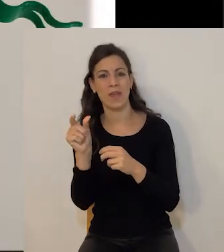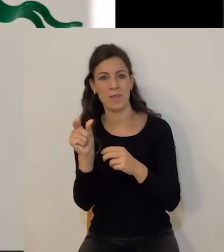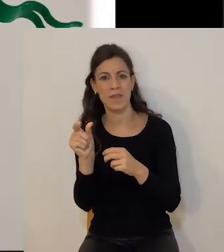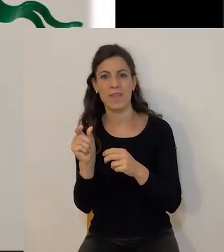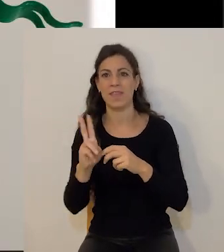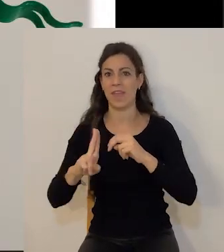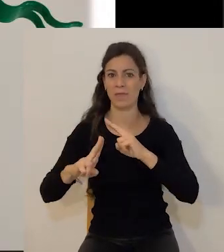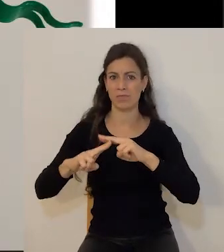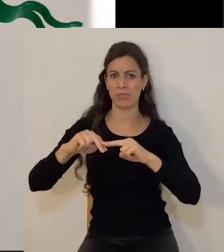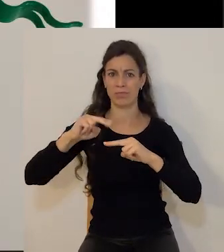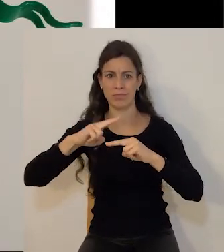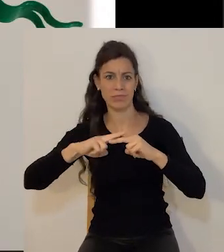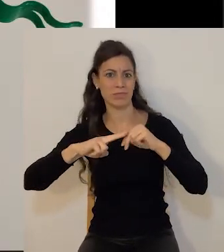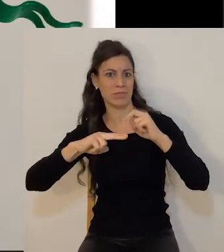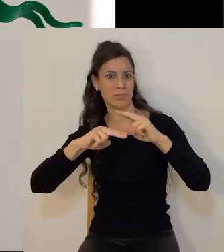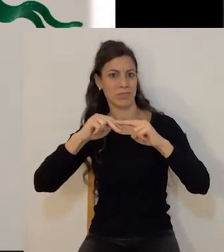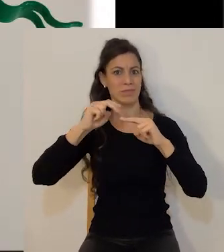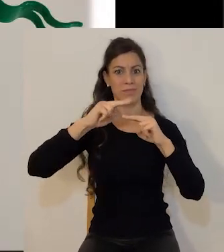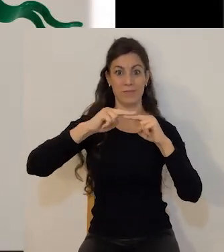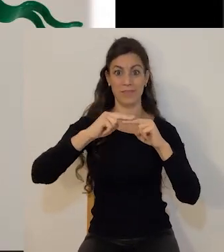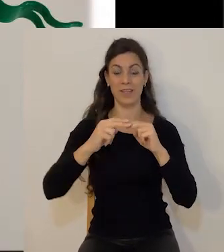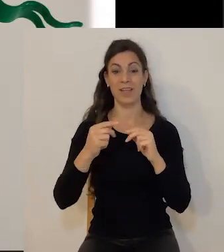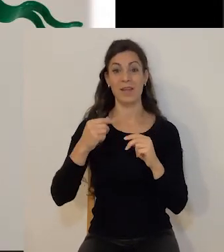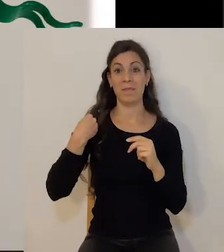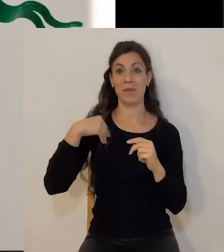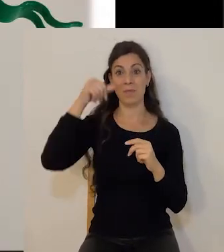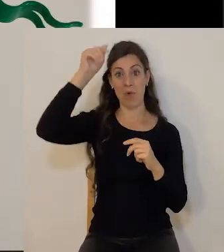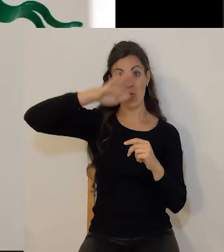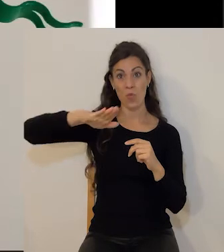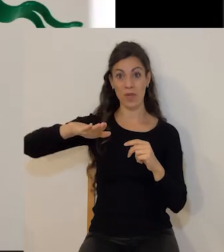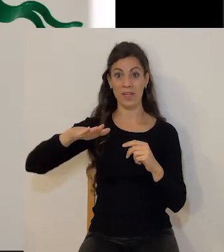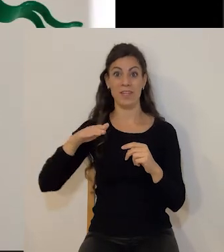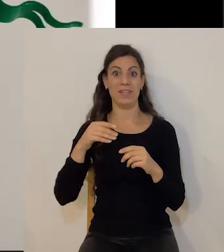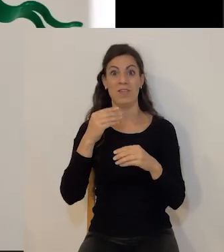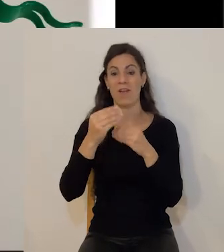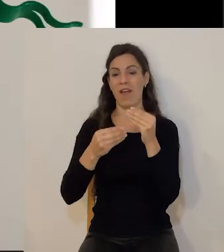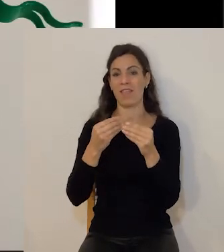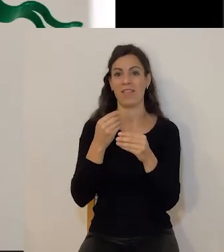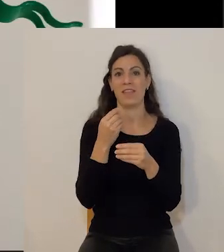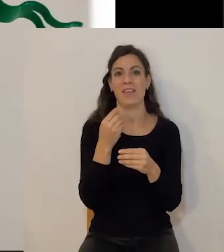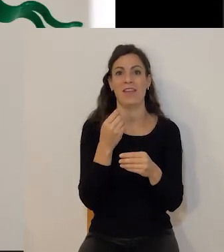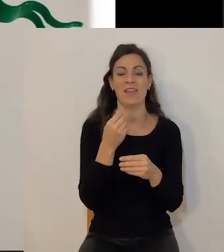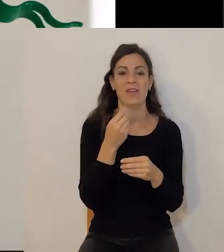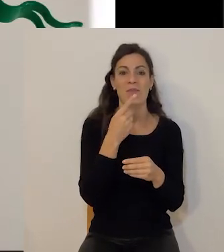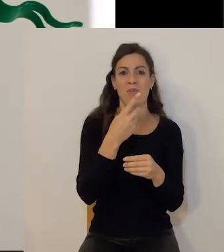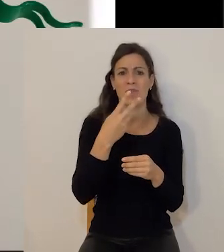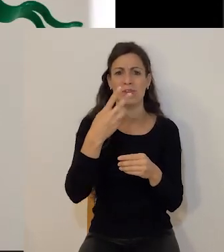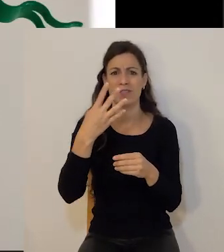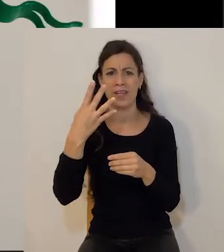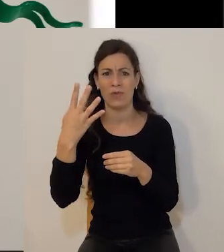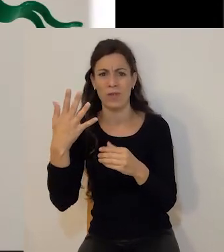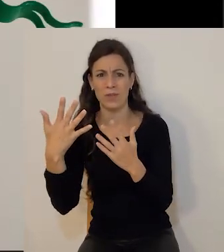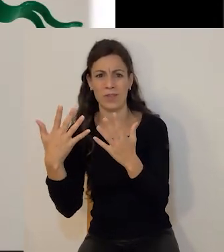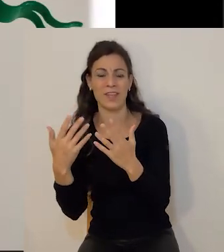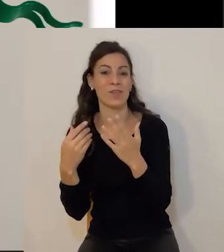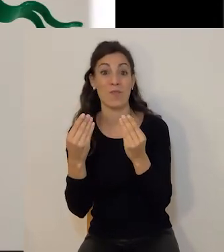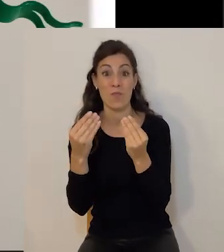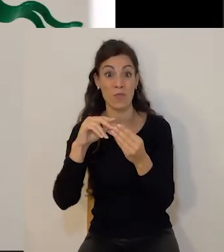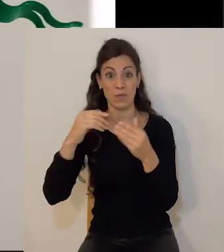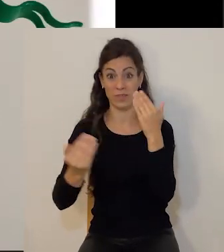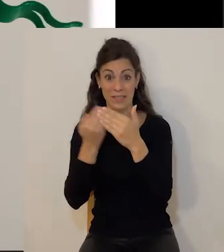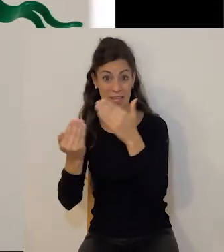construyendo. Esta es la construcción que hace un niño después de haber hecho 1, 2, 3, 4, 5, 6, 7, muchos días,